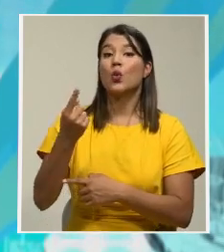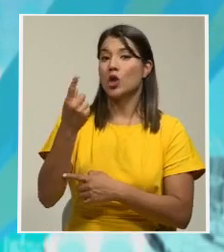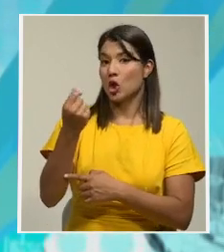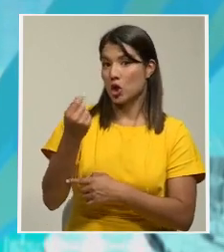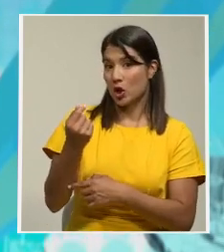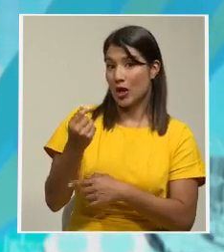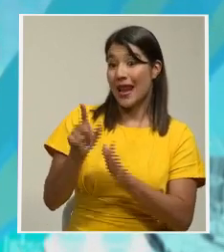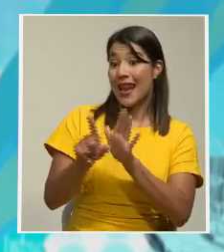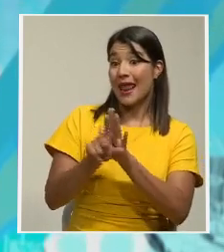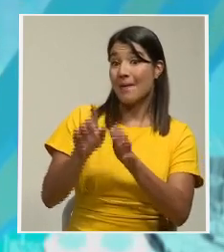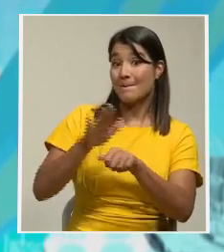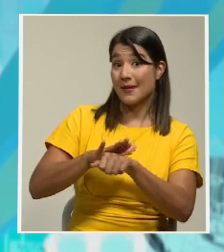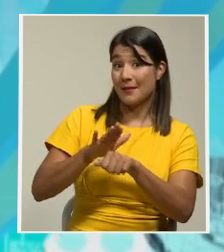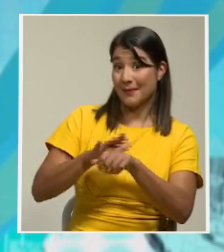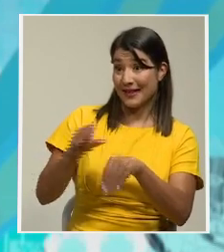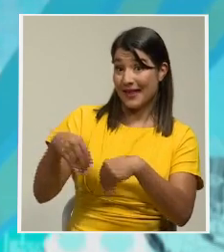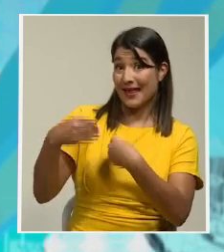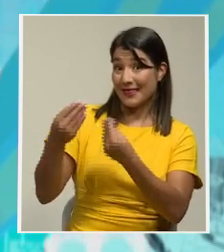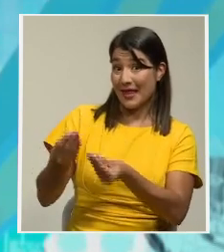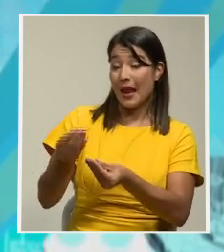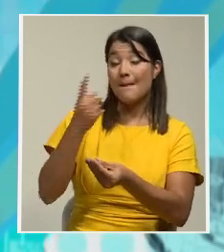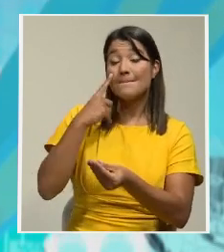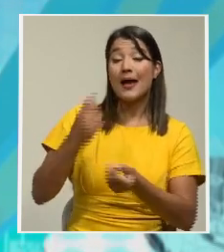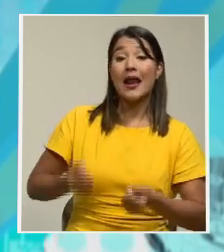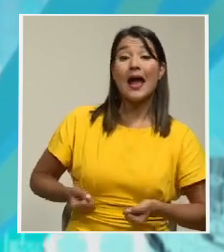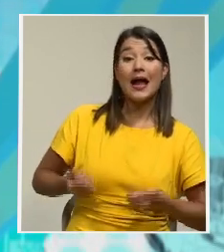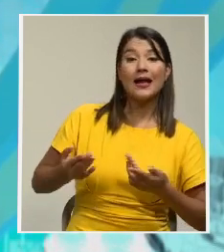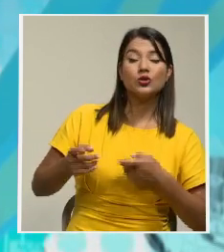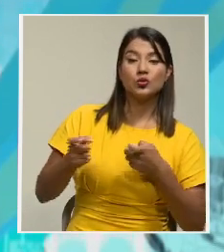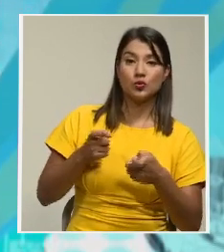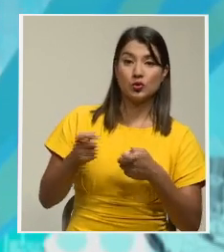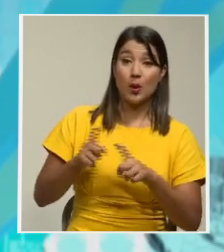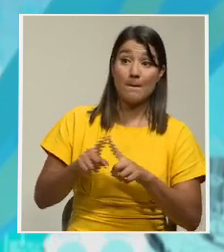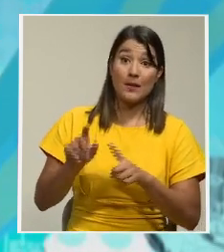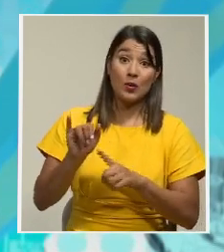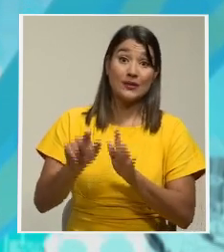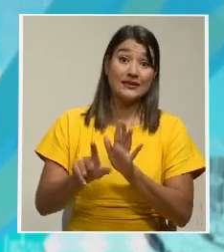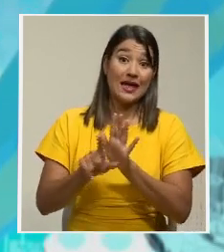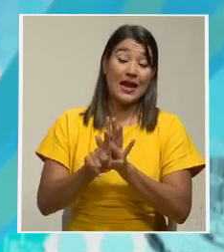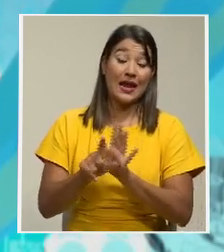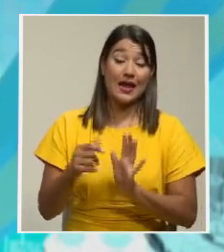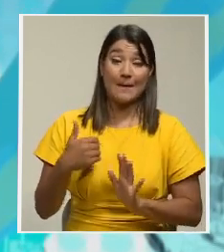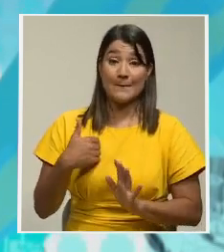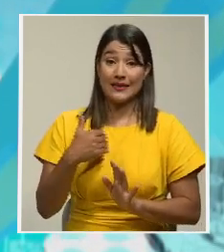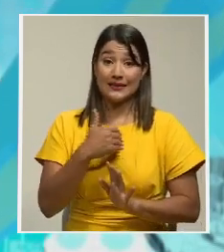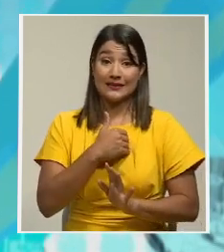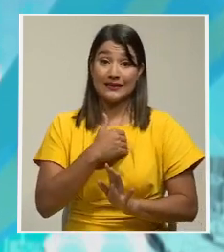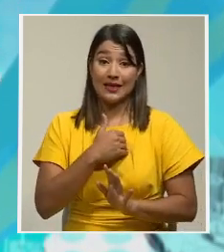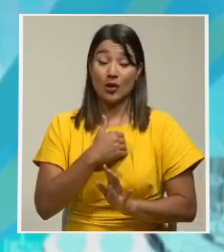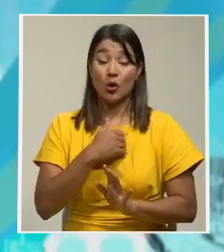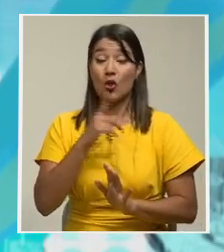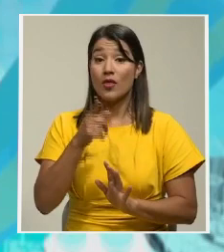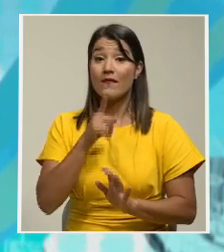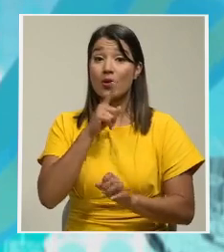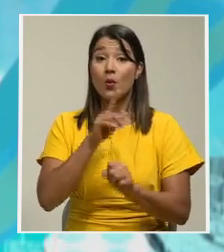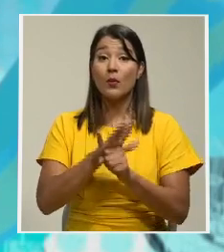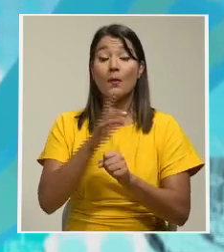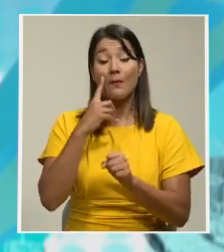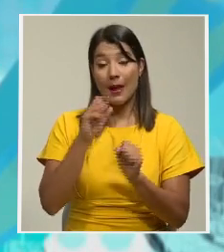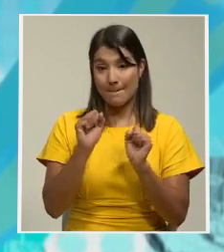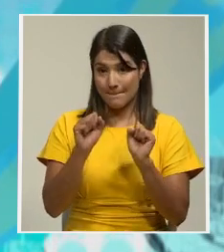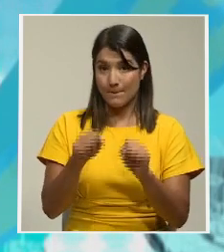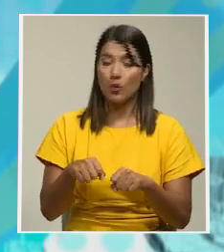gastos administrativos, pero este es el marco, esta es la ley que el ministerio pues, se tiene que regir para